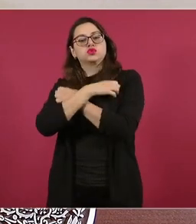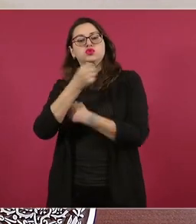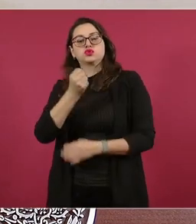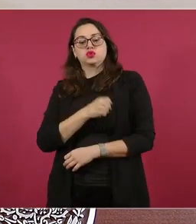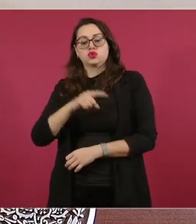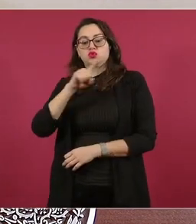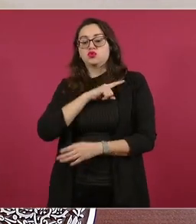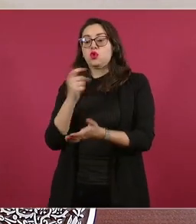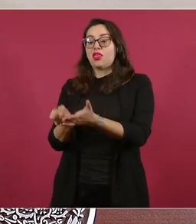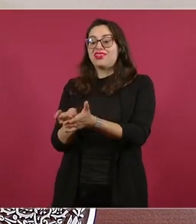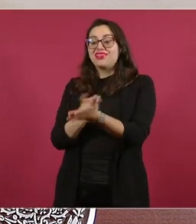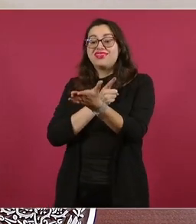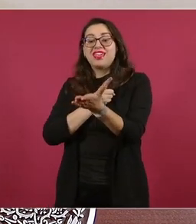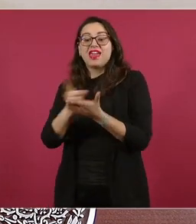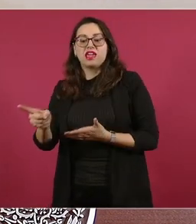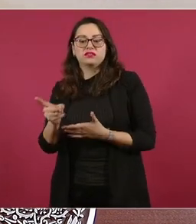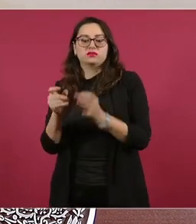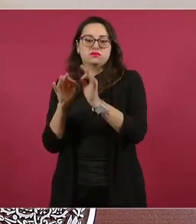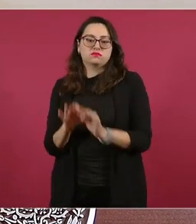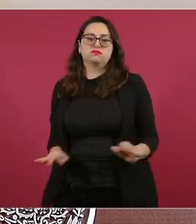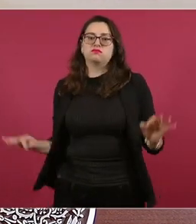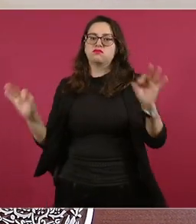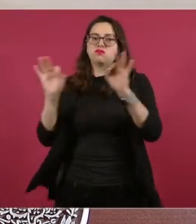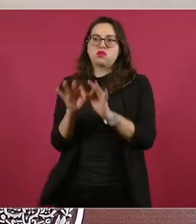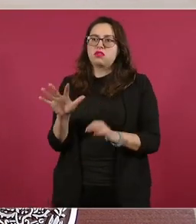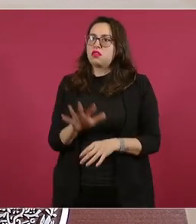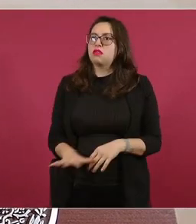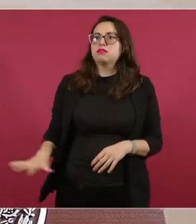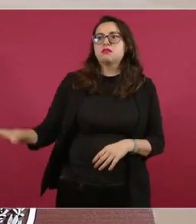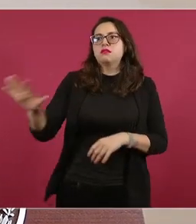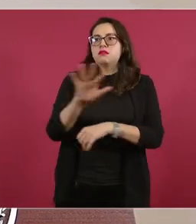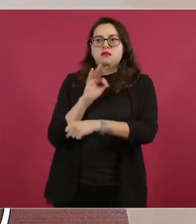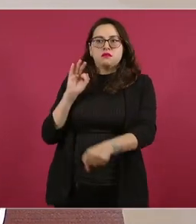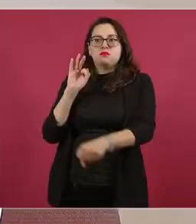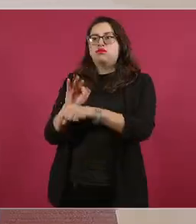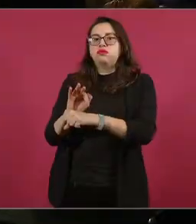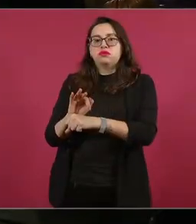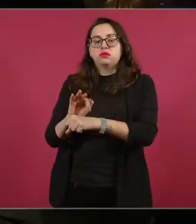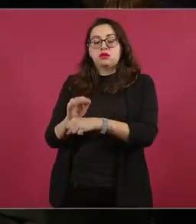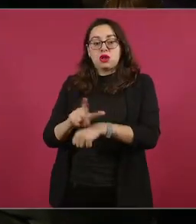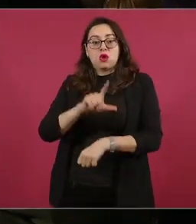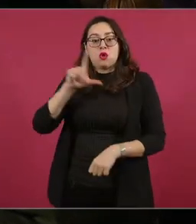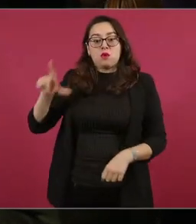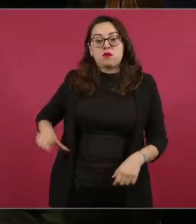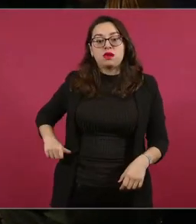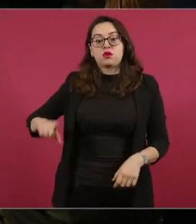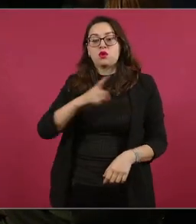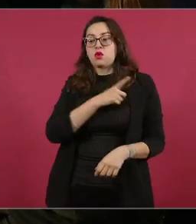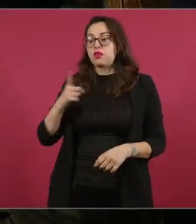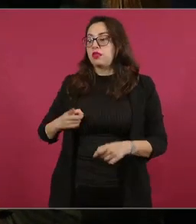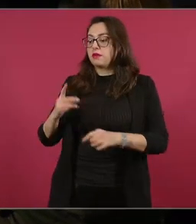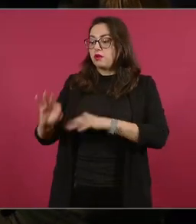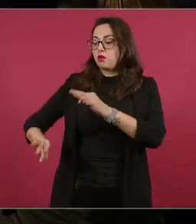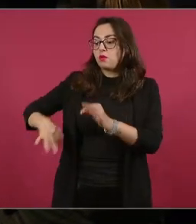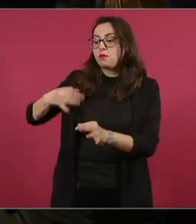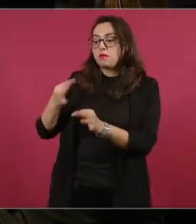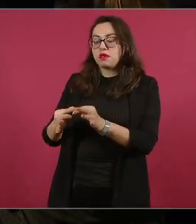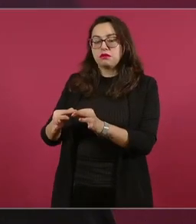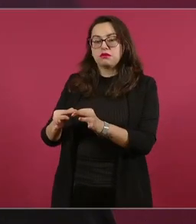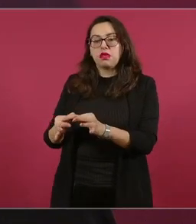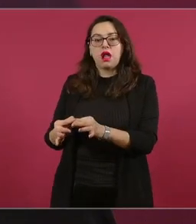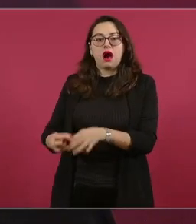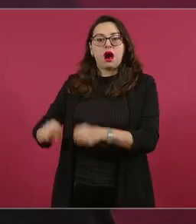sociales fundamentales que el Estado no puede dejar de cumplir con su